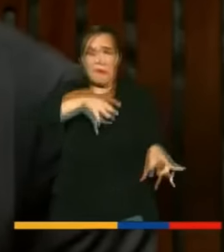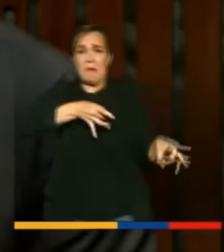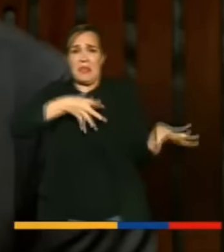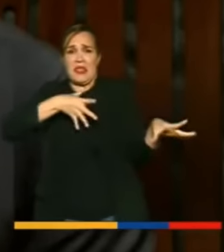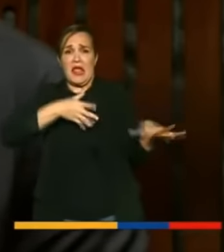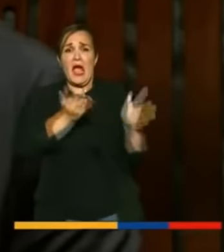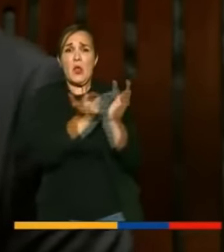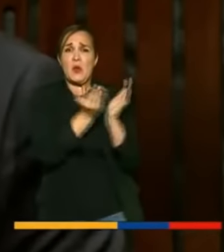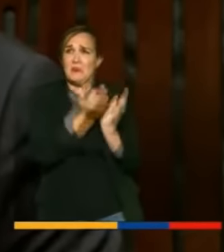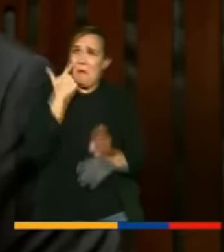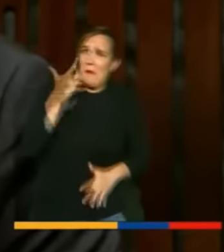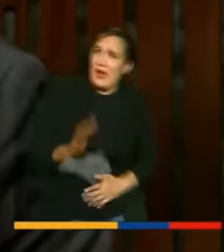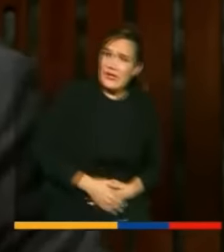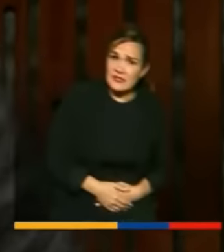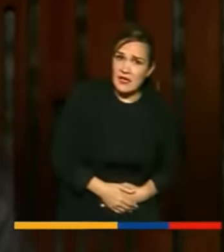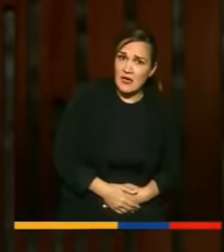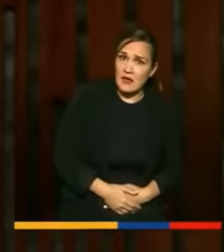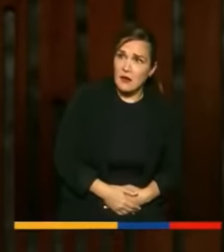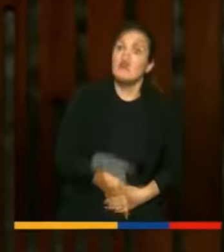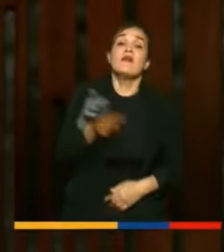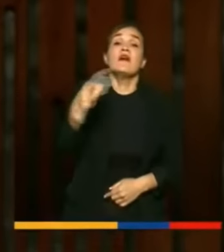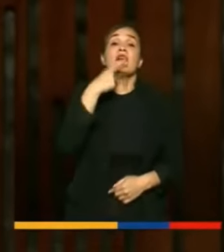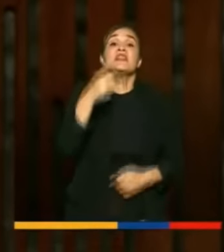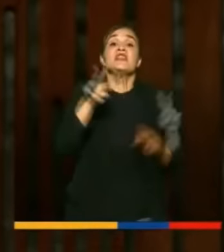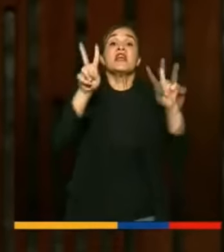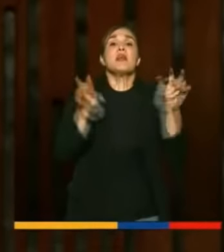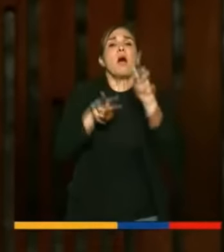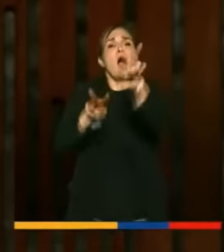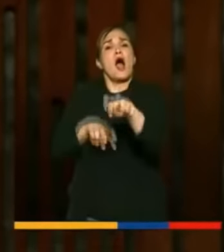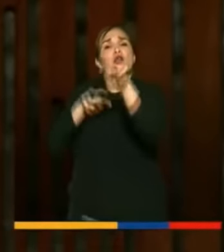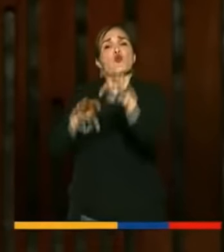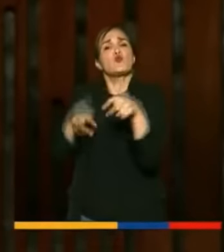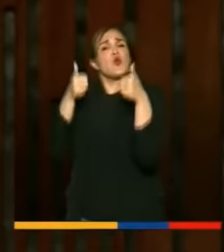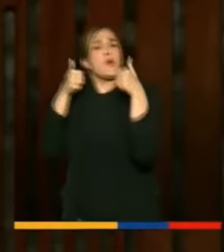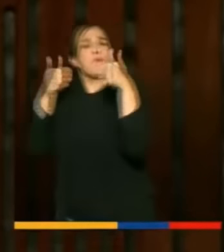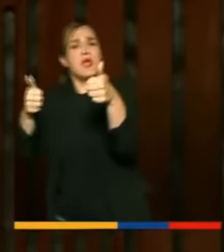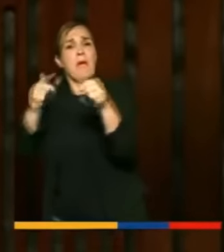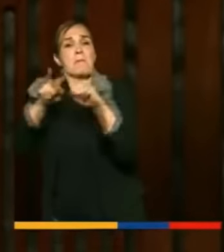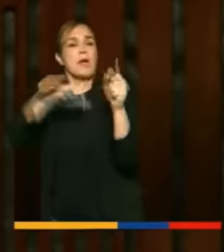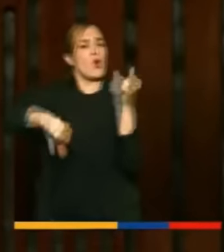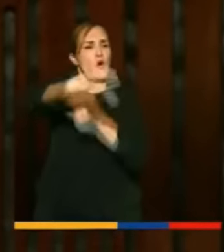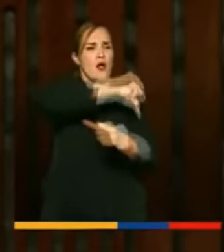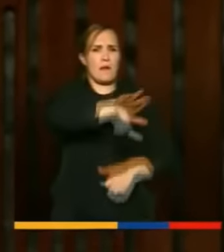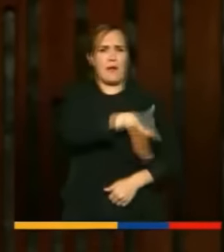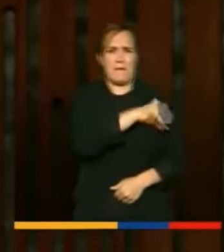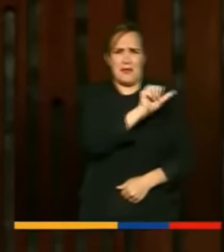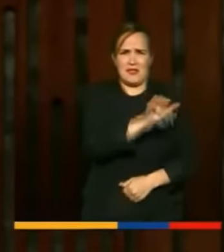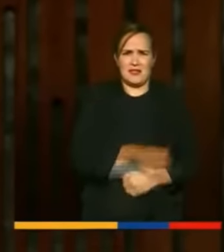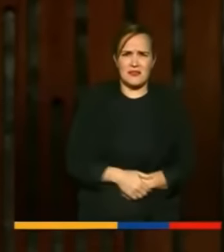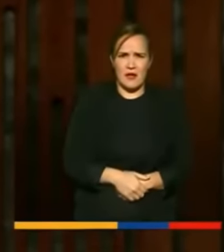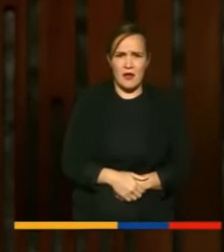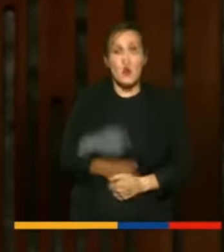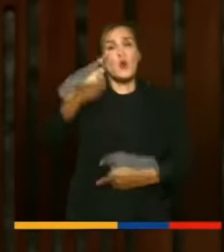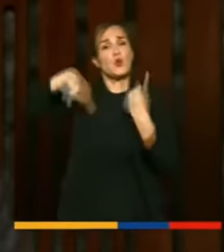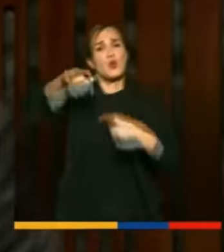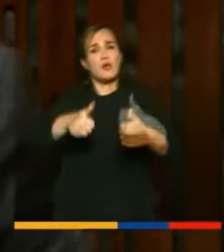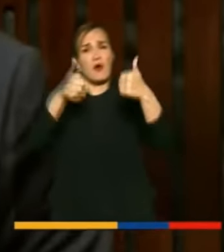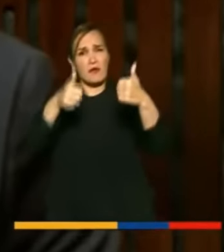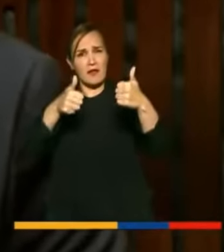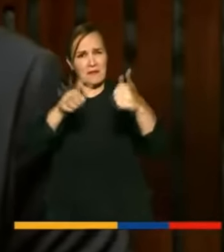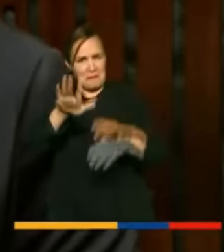la agricultura, pero saca por la puerta de atrás a la ministra. Dice que va bien el turismo, basta preguntarle a San Andrés.